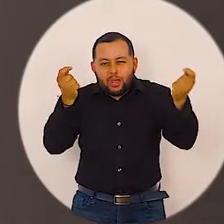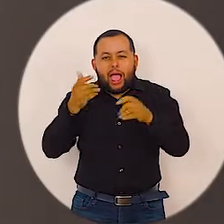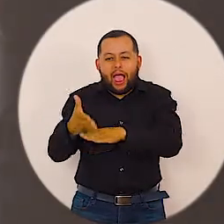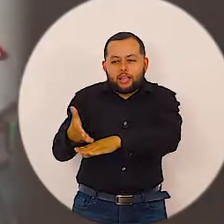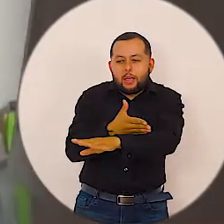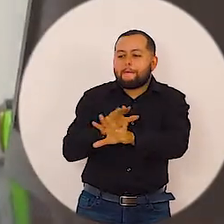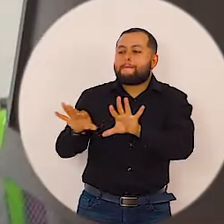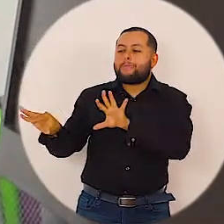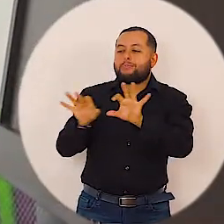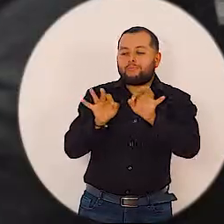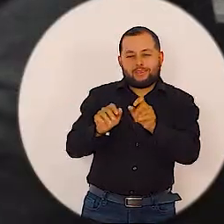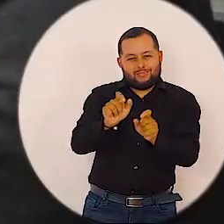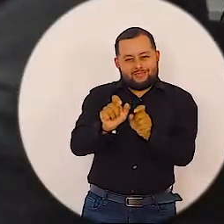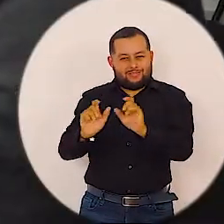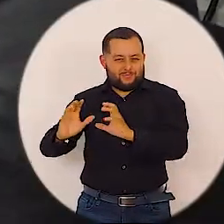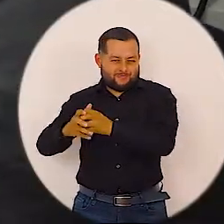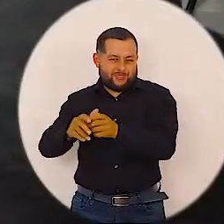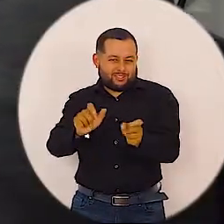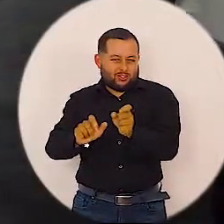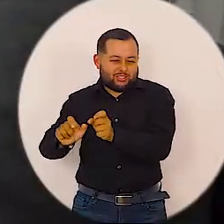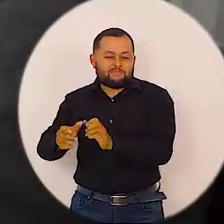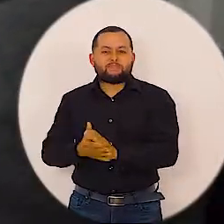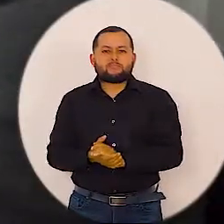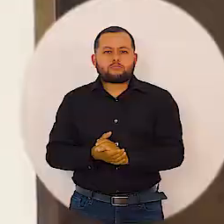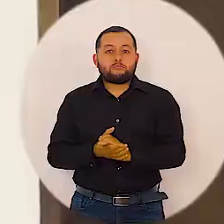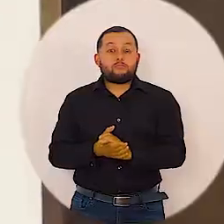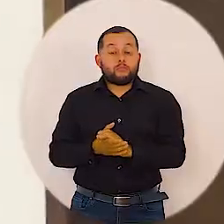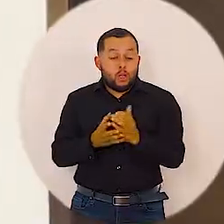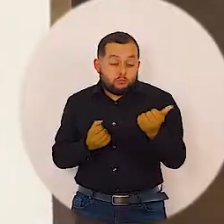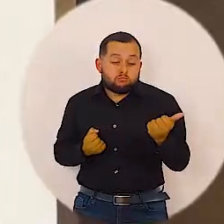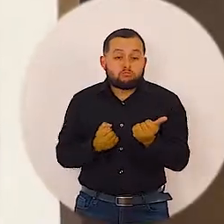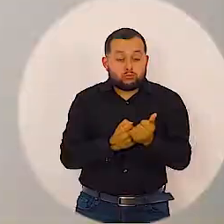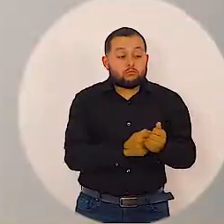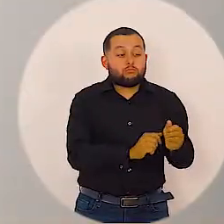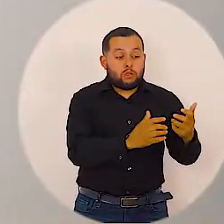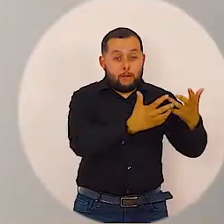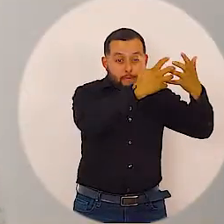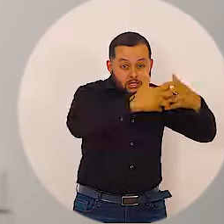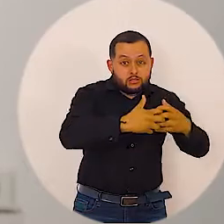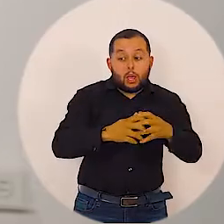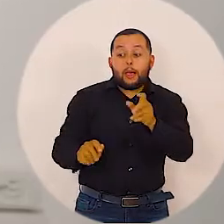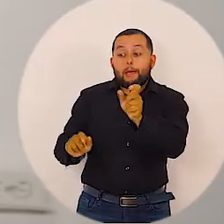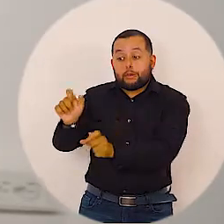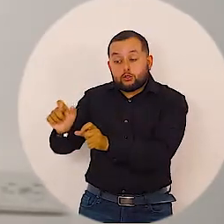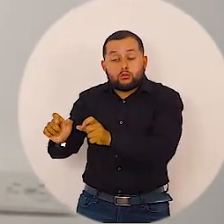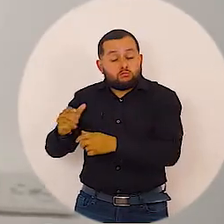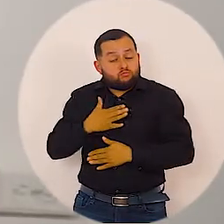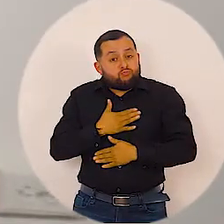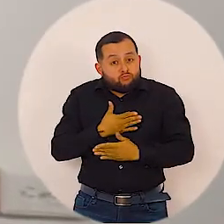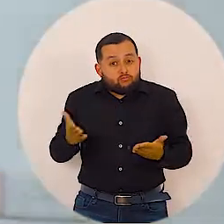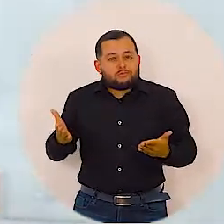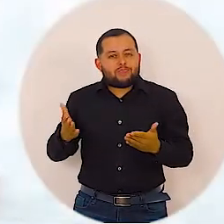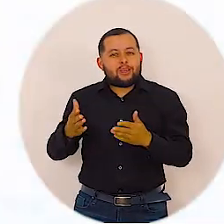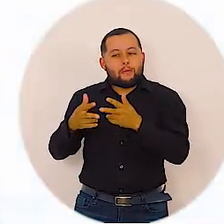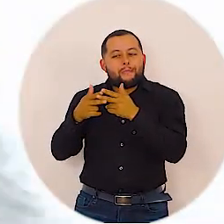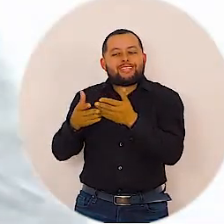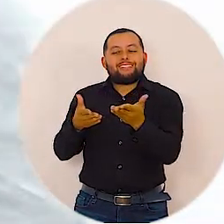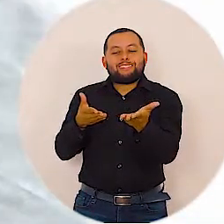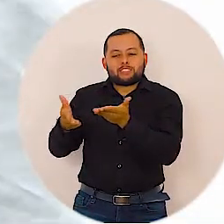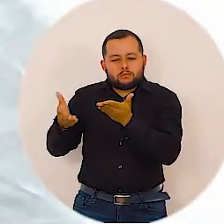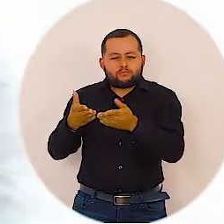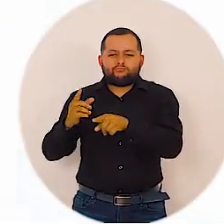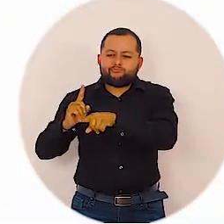preselección del talento humano. El respaldo al empresariado y a la población se confirma con la prestación del servicio en